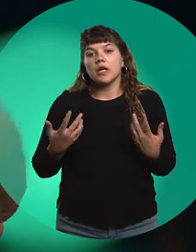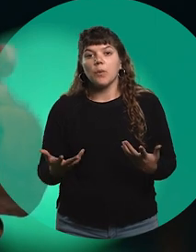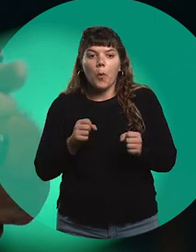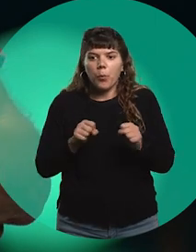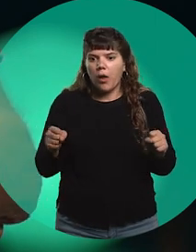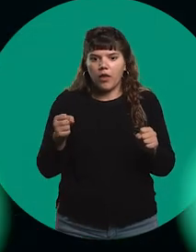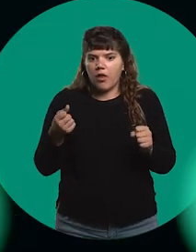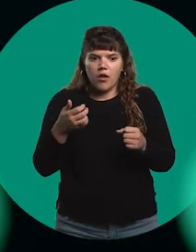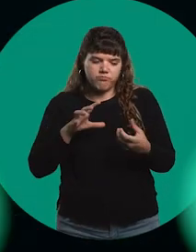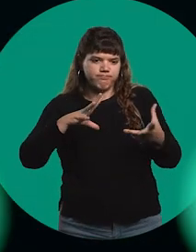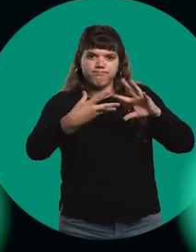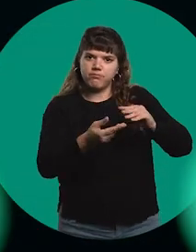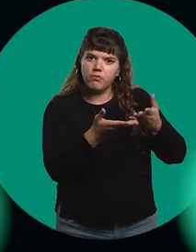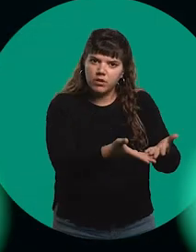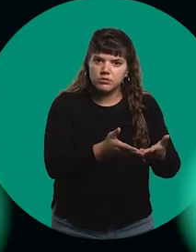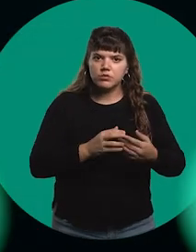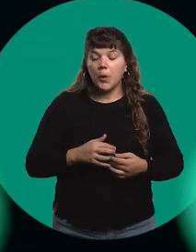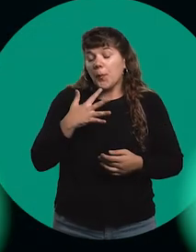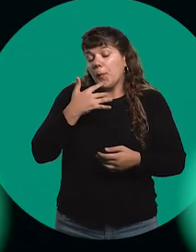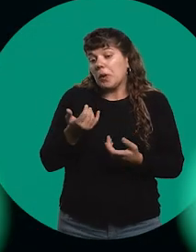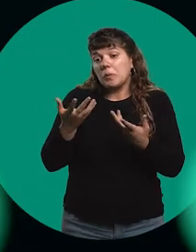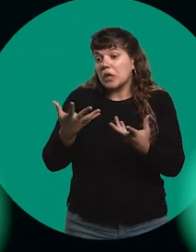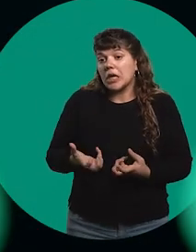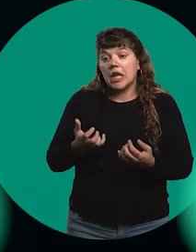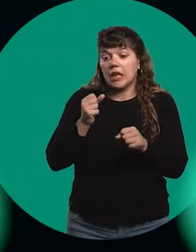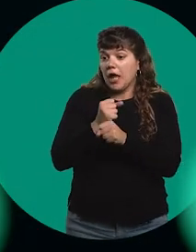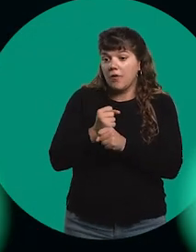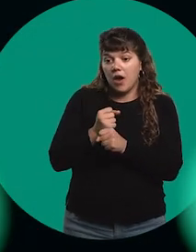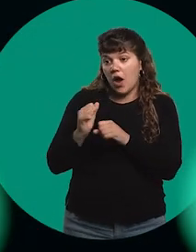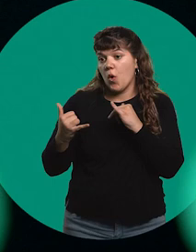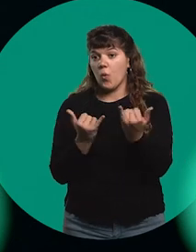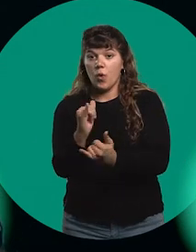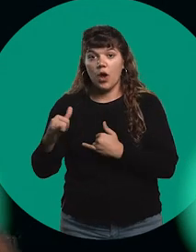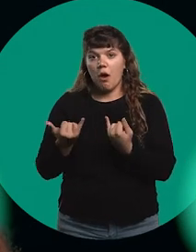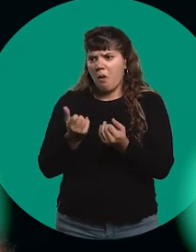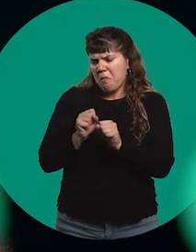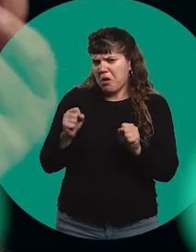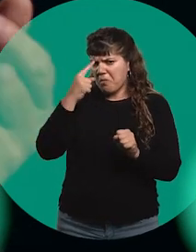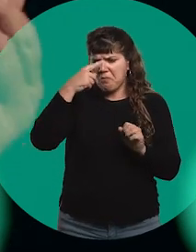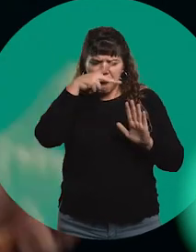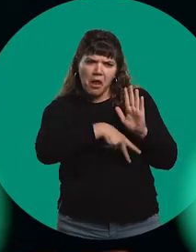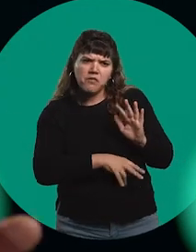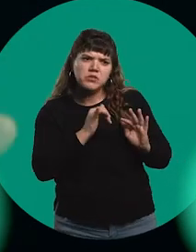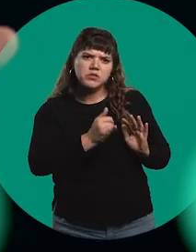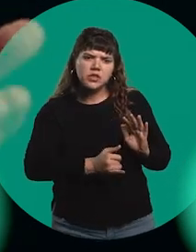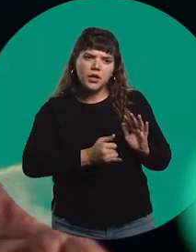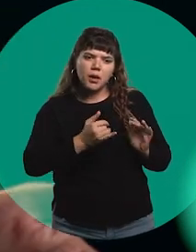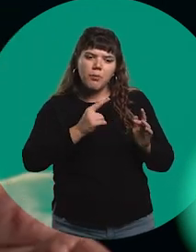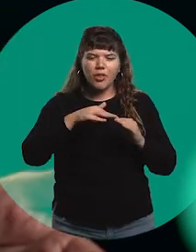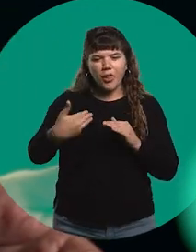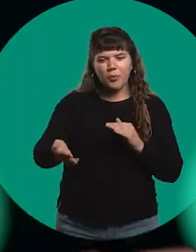y, bueno, que se puede instalar, es que si uno quiere trabajar con juego, ¿viste?, puede planificar, pero después tiene que